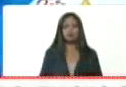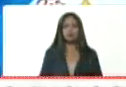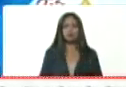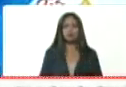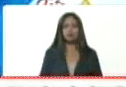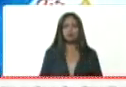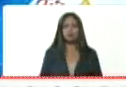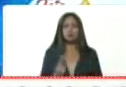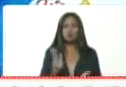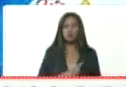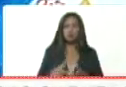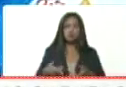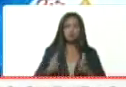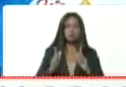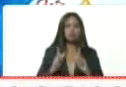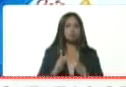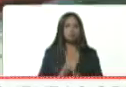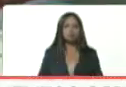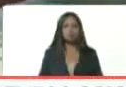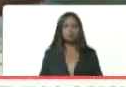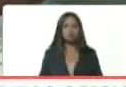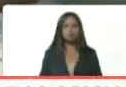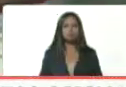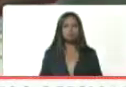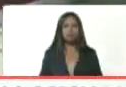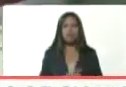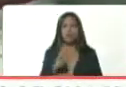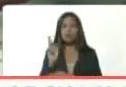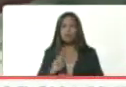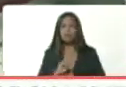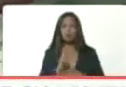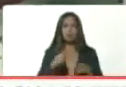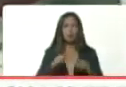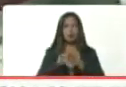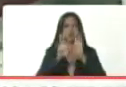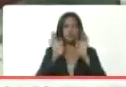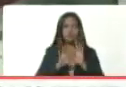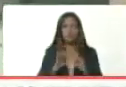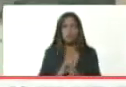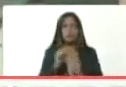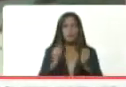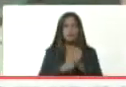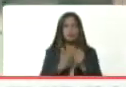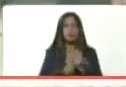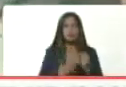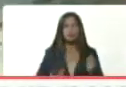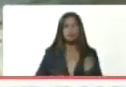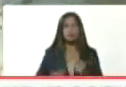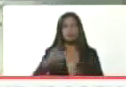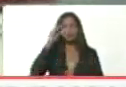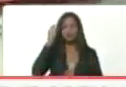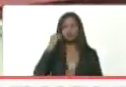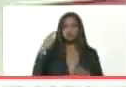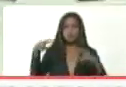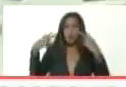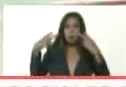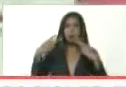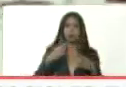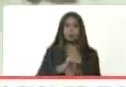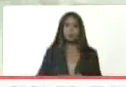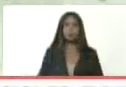un proceder de inmediato vicepresidente ejecutivo a que mejor